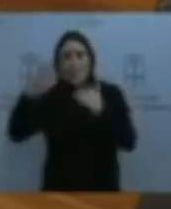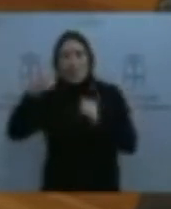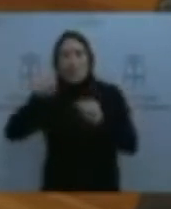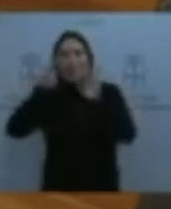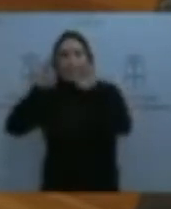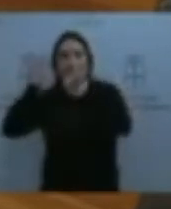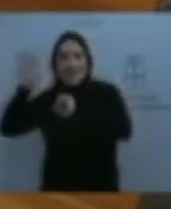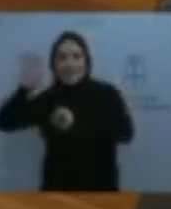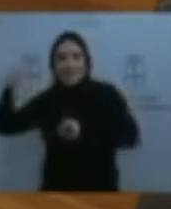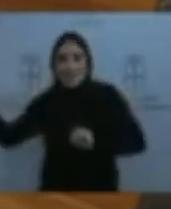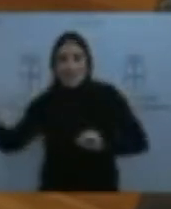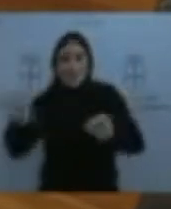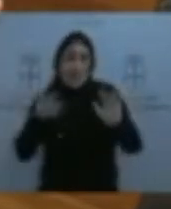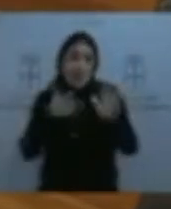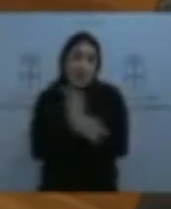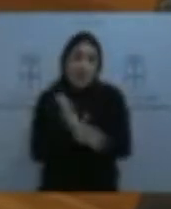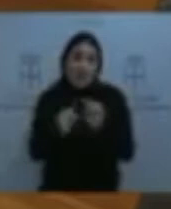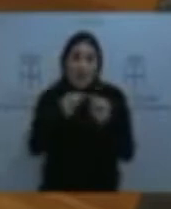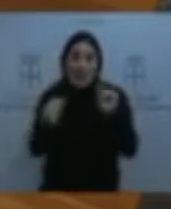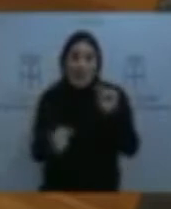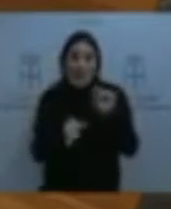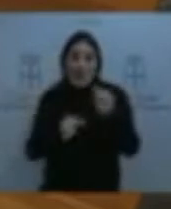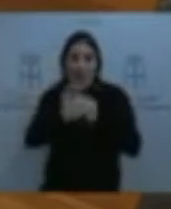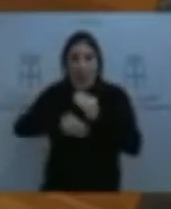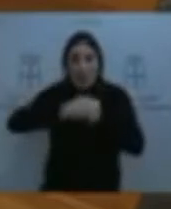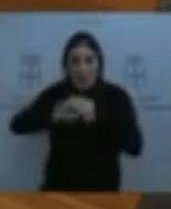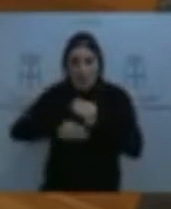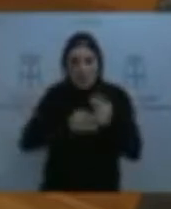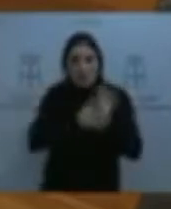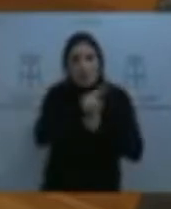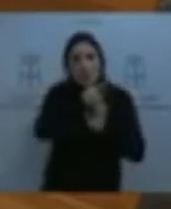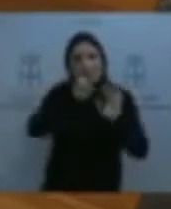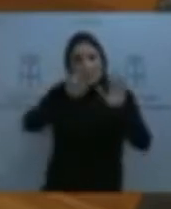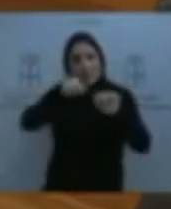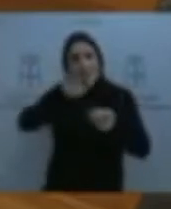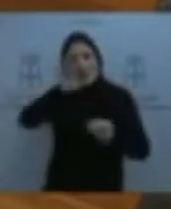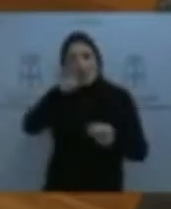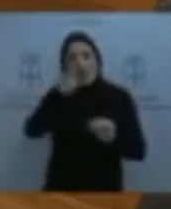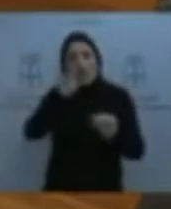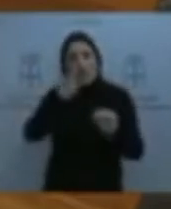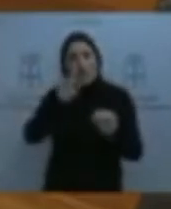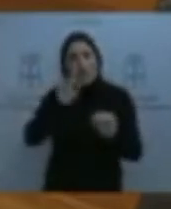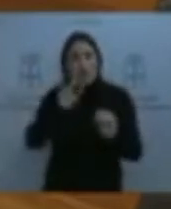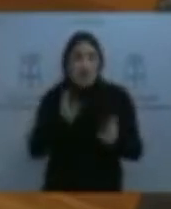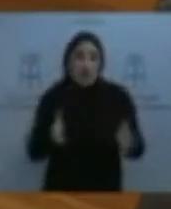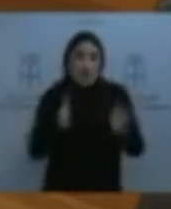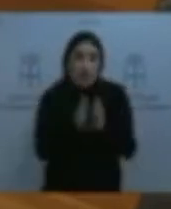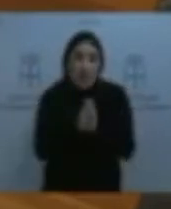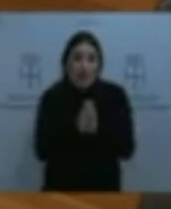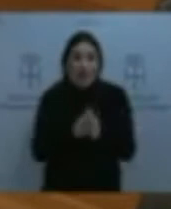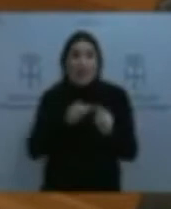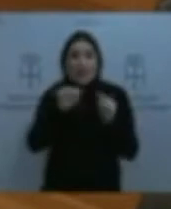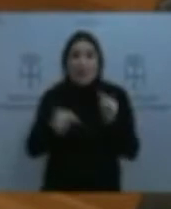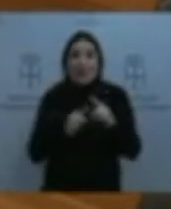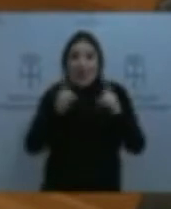7.233.019,73 euros. Es decir, el déficit acumulado supone un 27,5% del total y el déficit anual